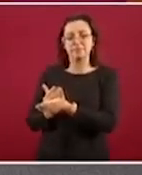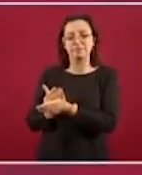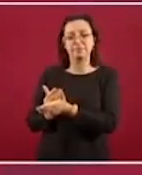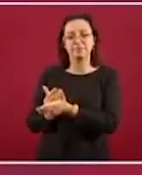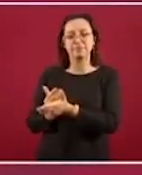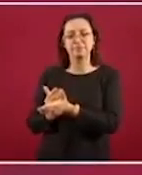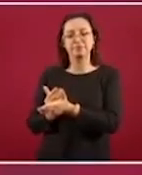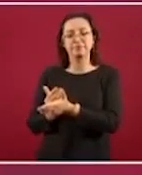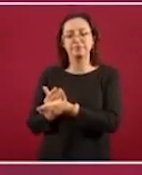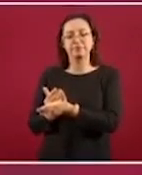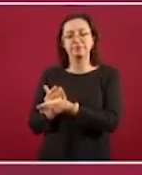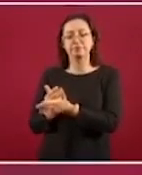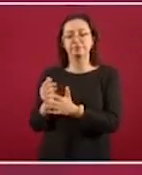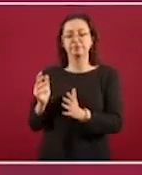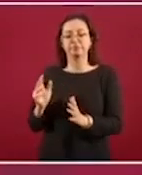Apenas salió